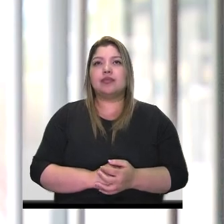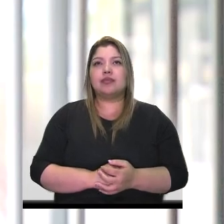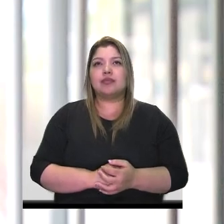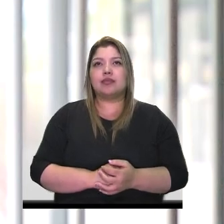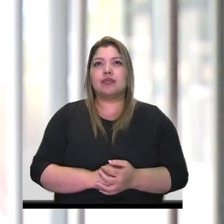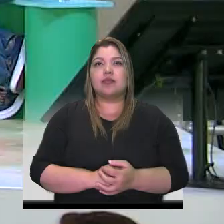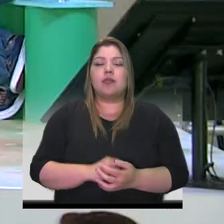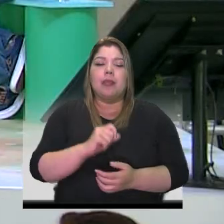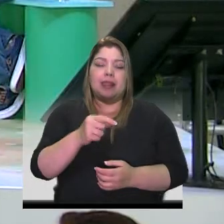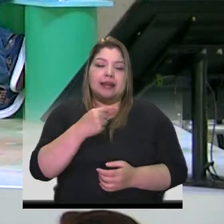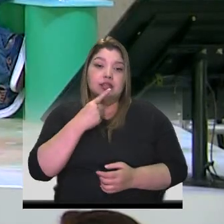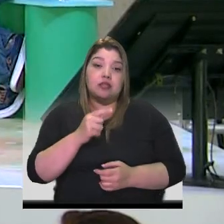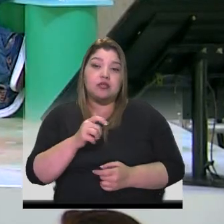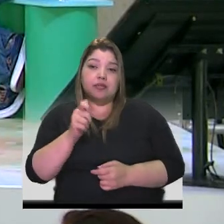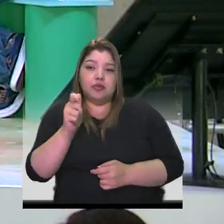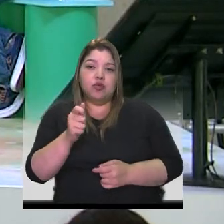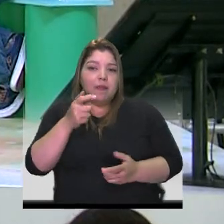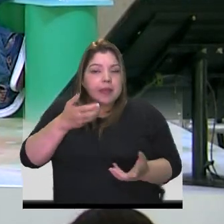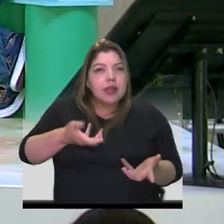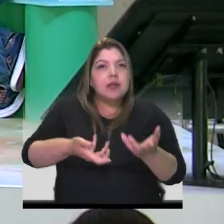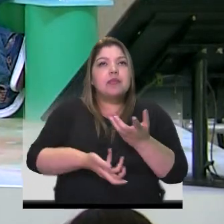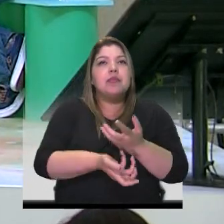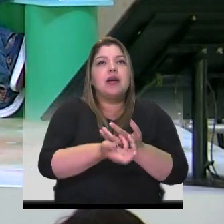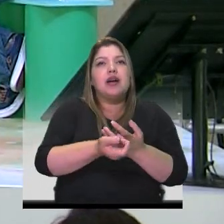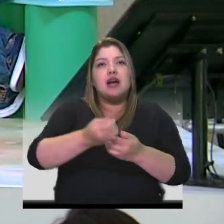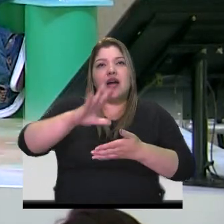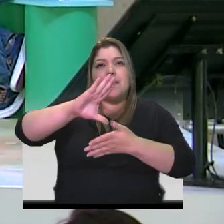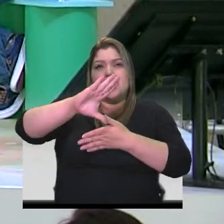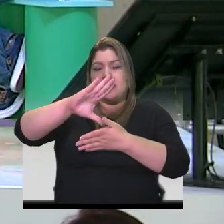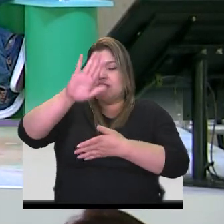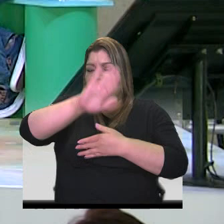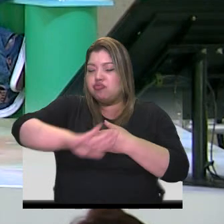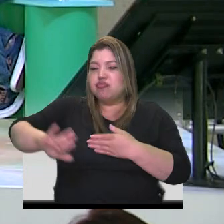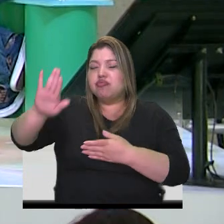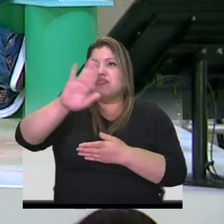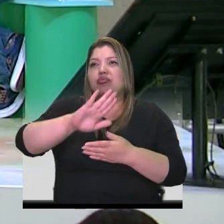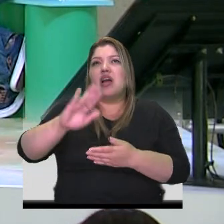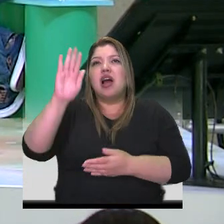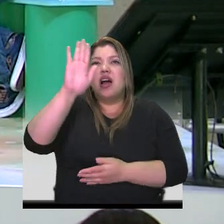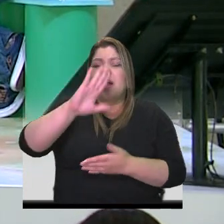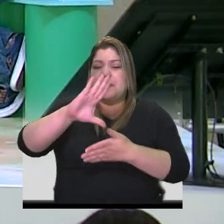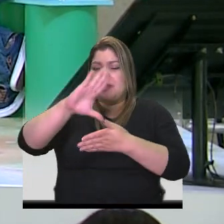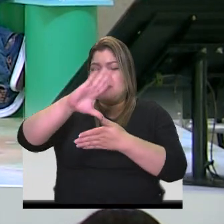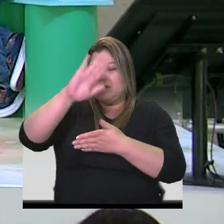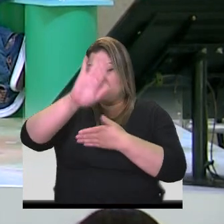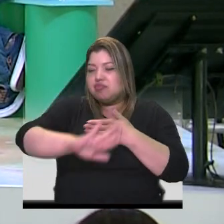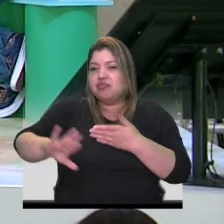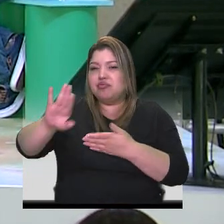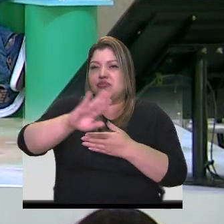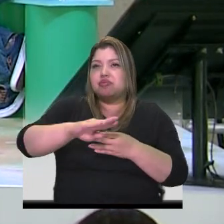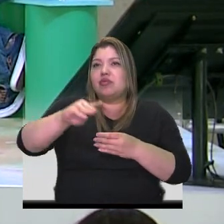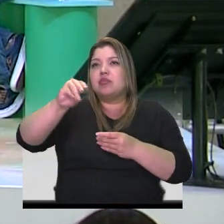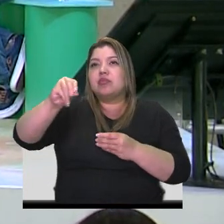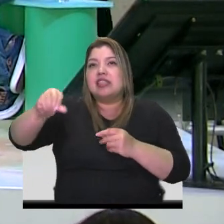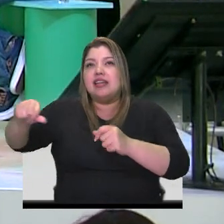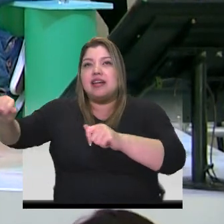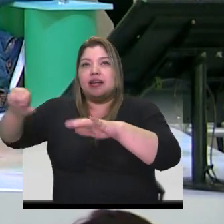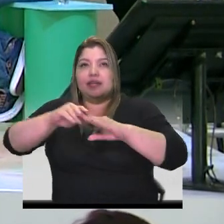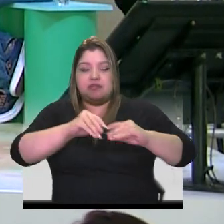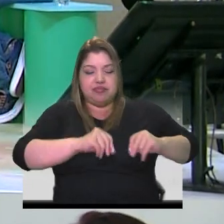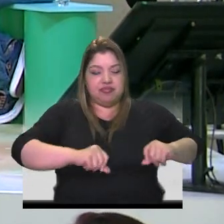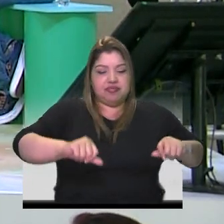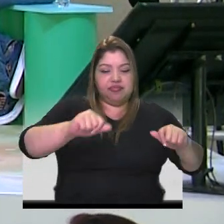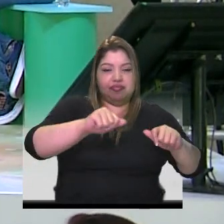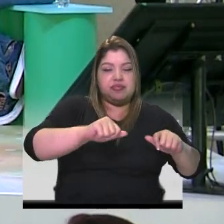un recorrido continental. América es el único continente que tiene tierra en los dos polos y dicen que